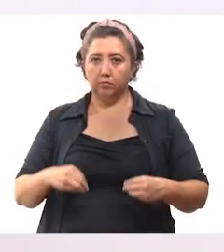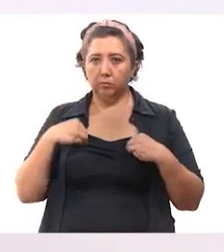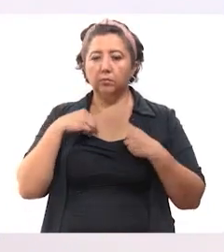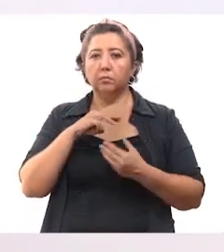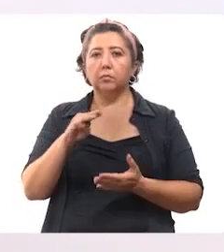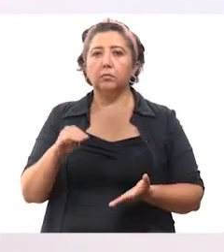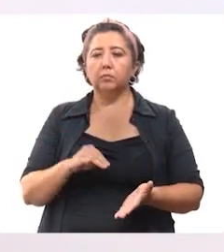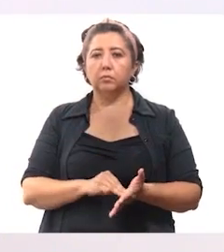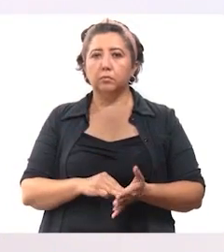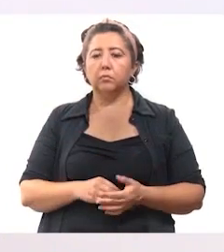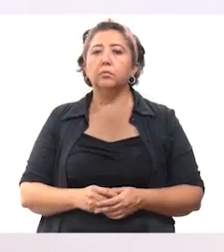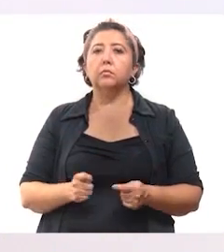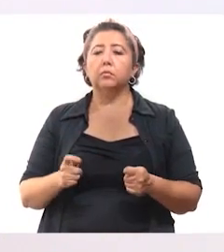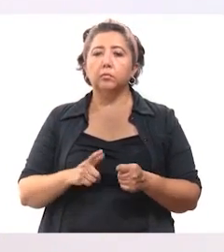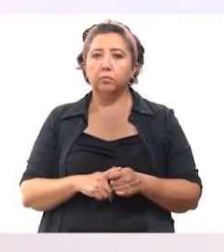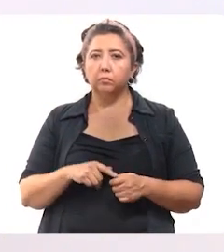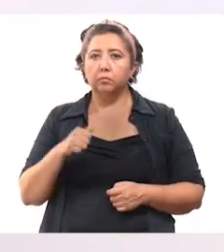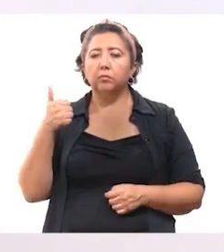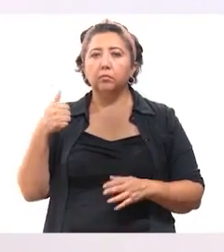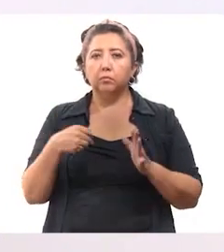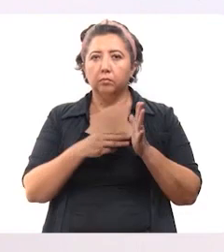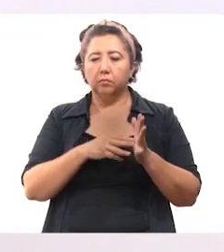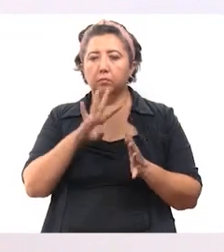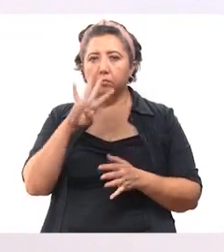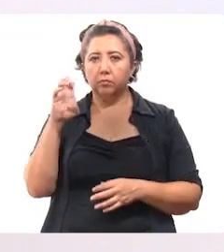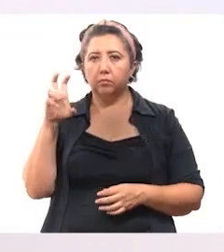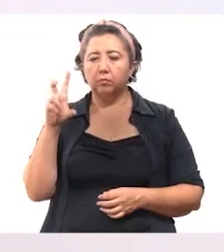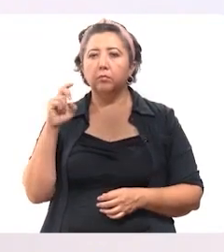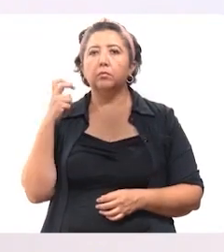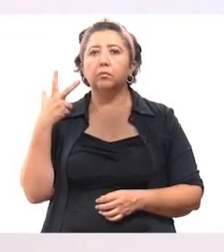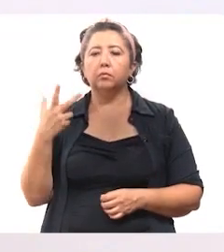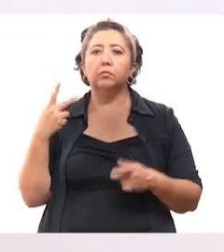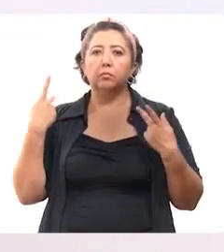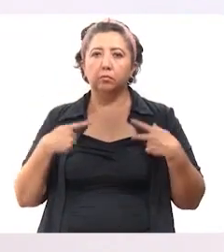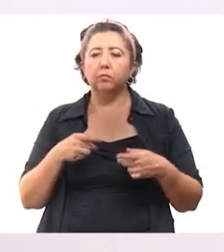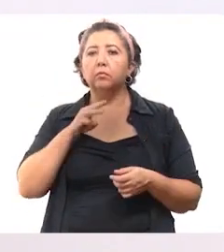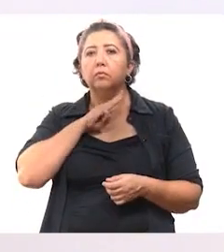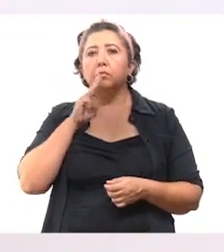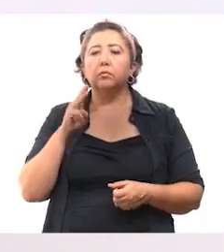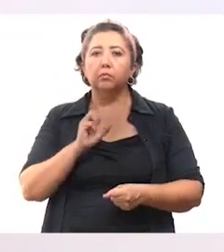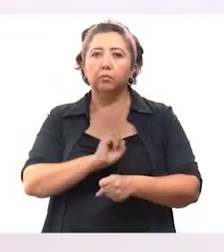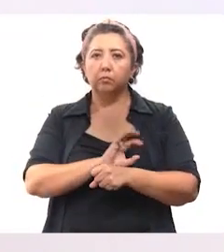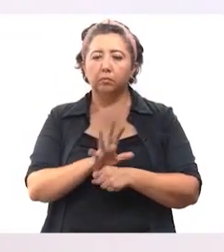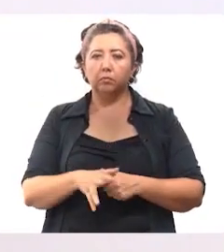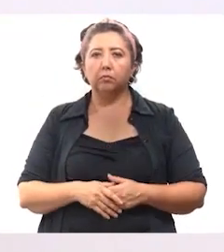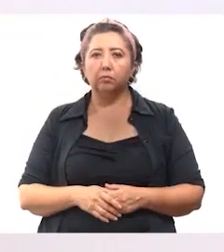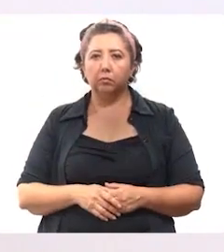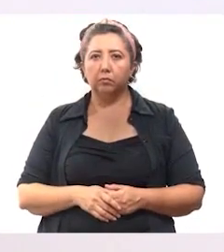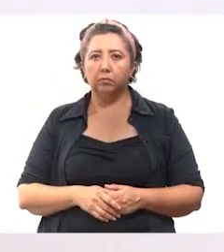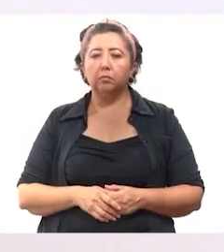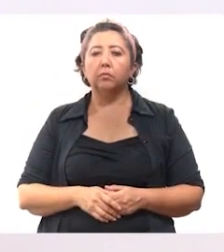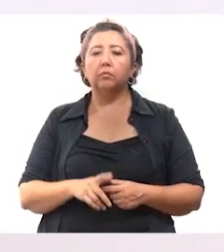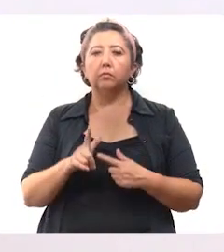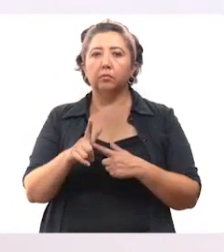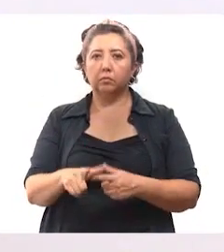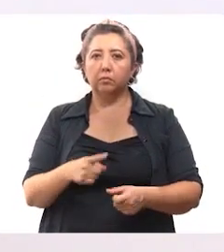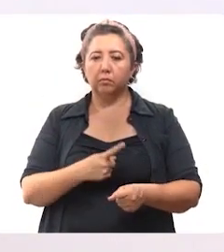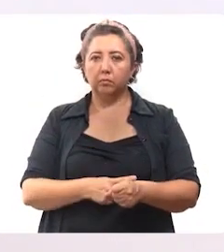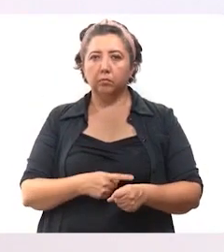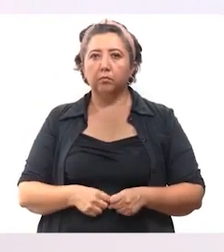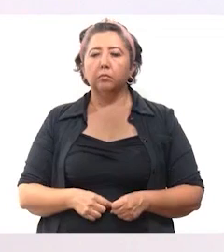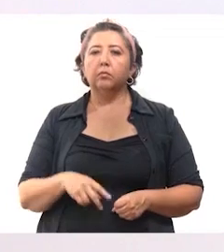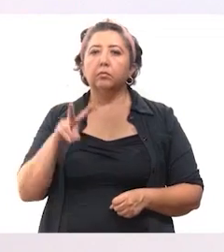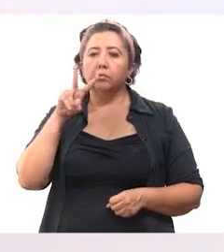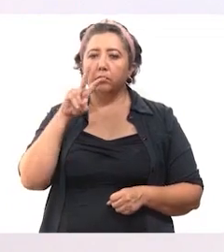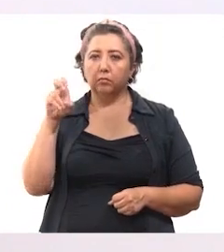en Mérida. En total, son 6.438 las personas fallecidas a causa del coronavirus. De los casos